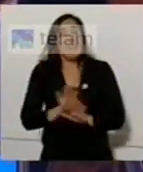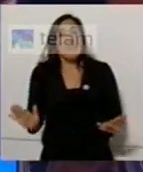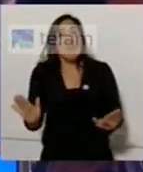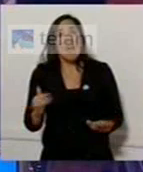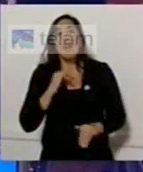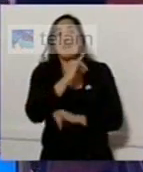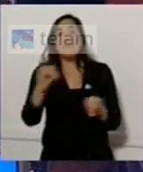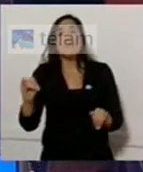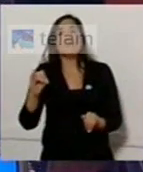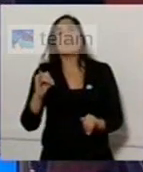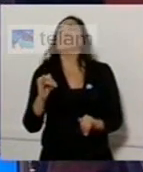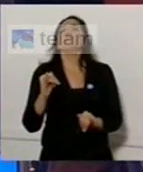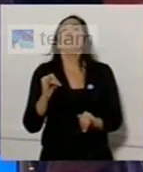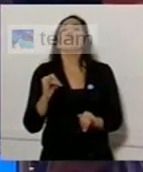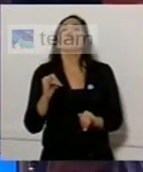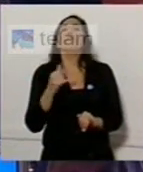recordar,